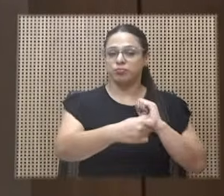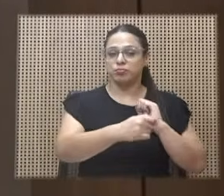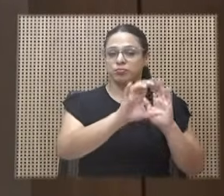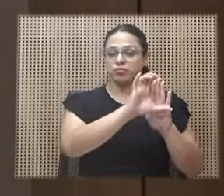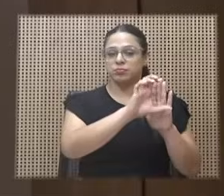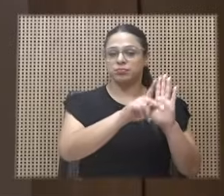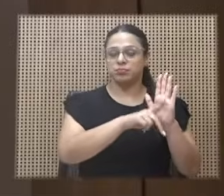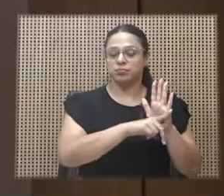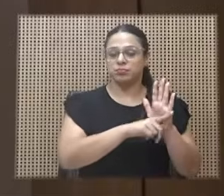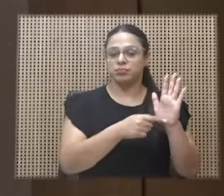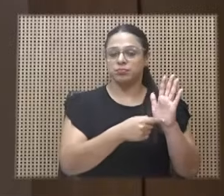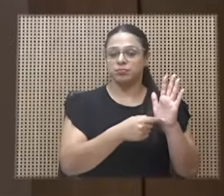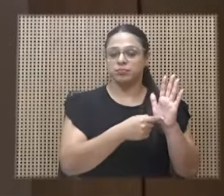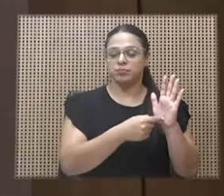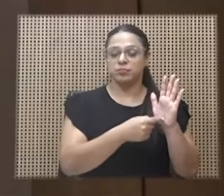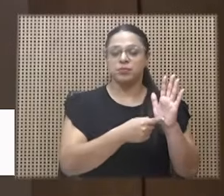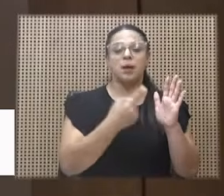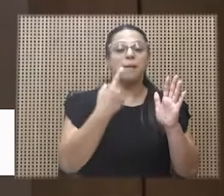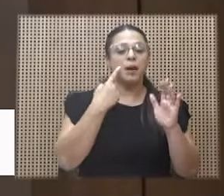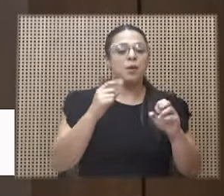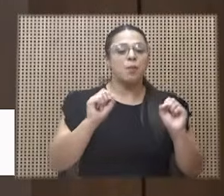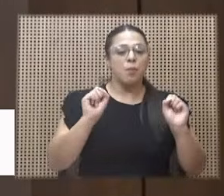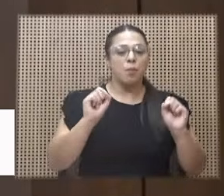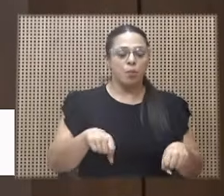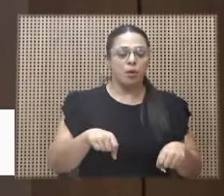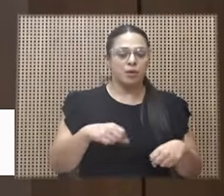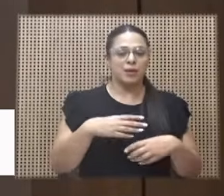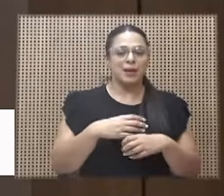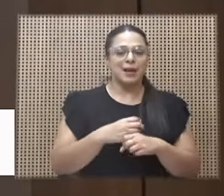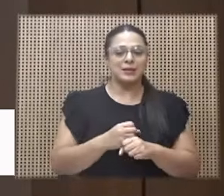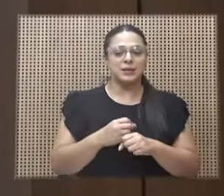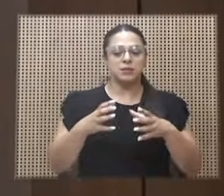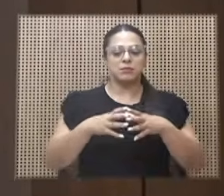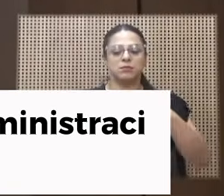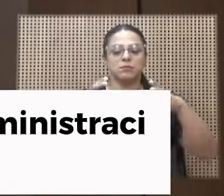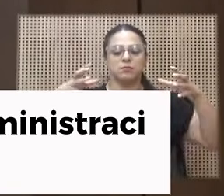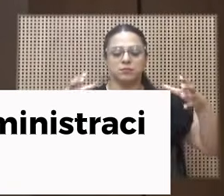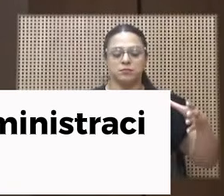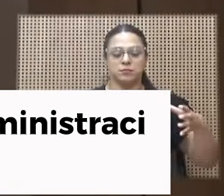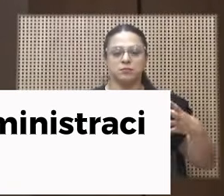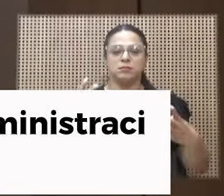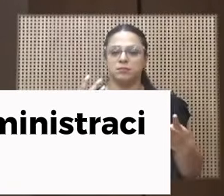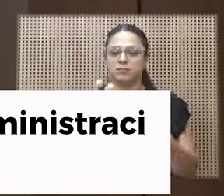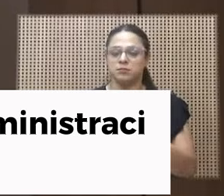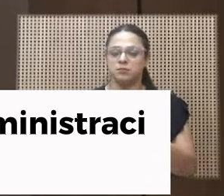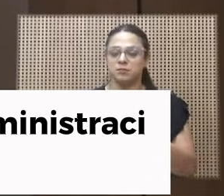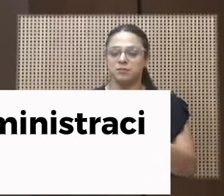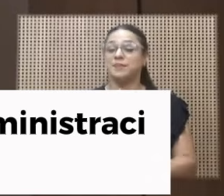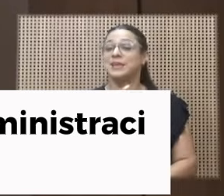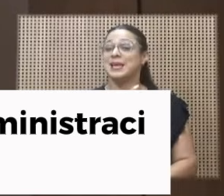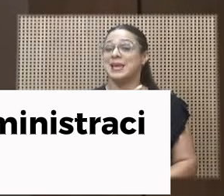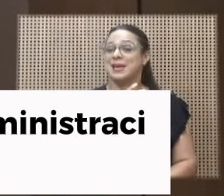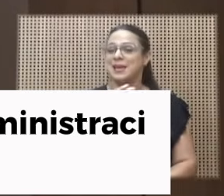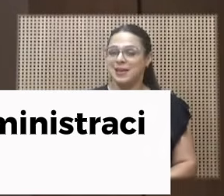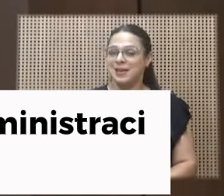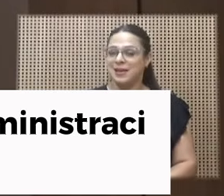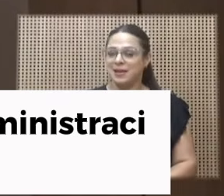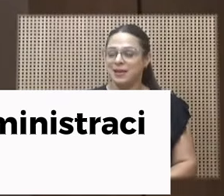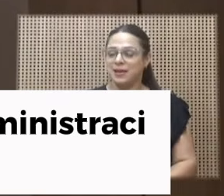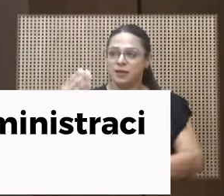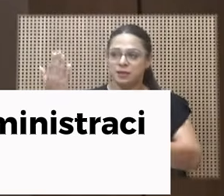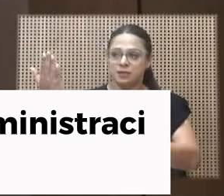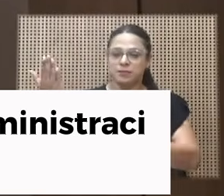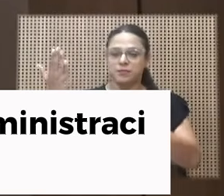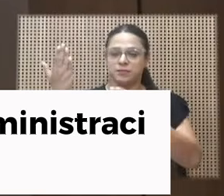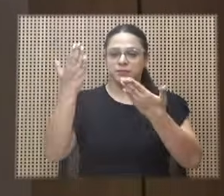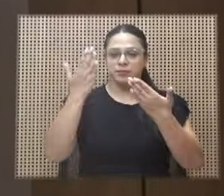para que se pueda ampliar centros penitenciarios y trasladar la seguridad y vigilancia